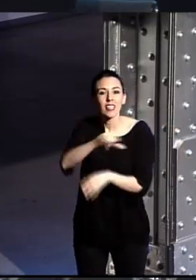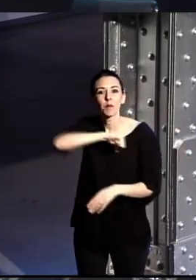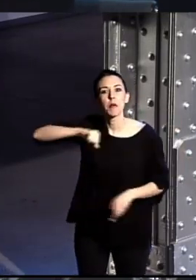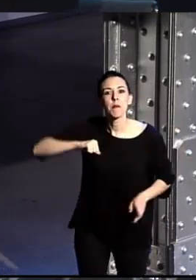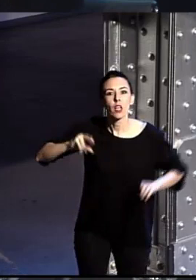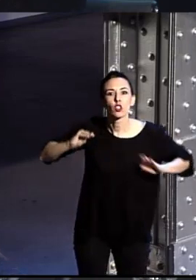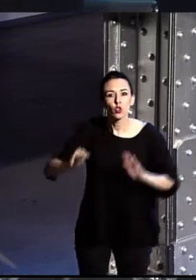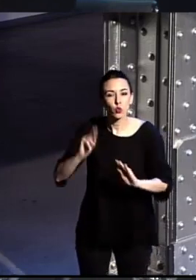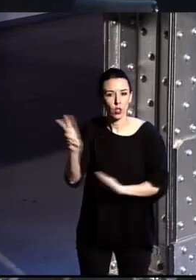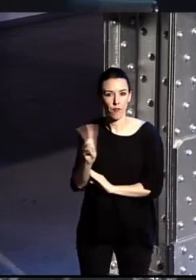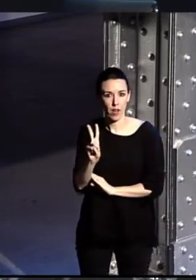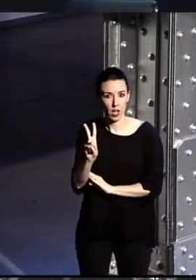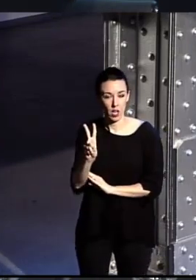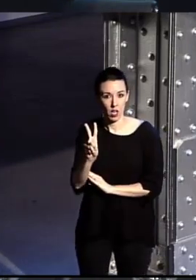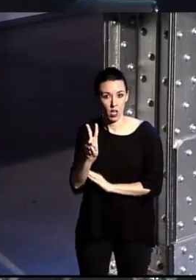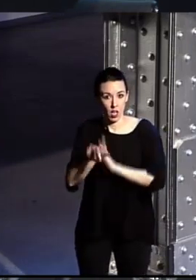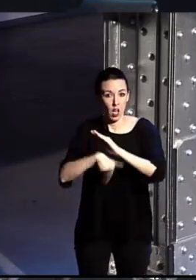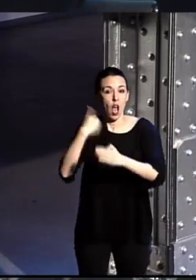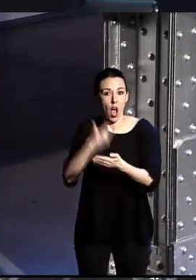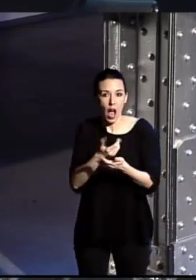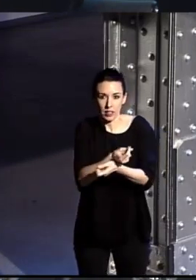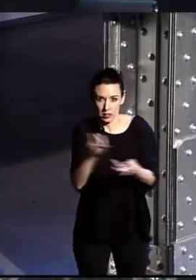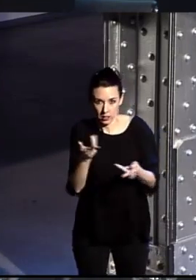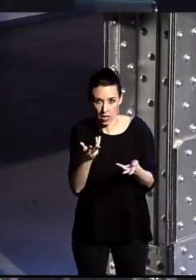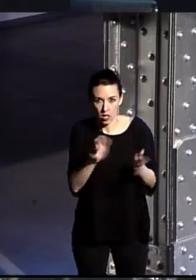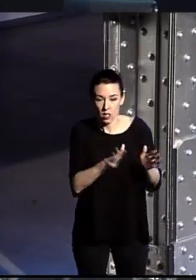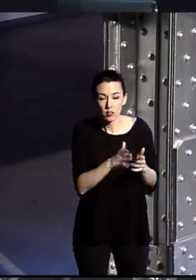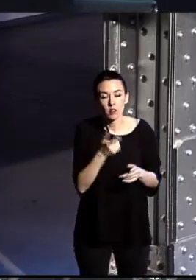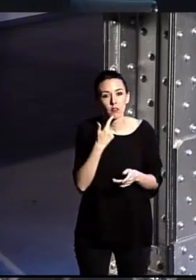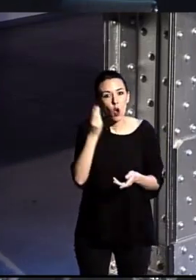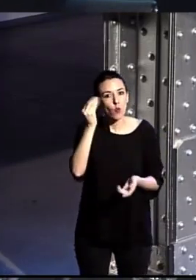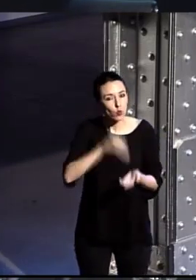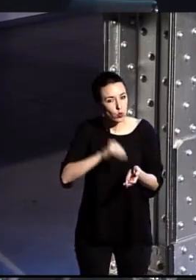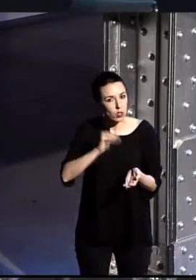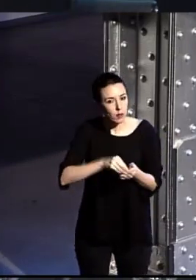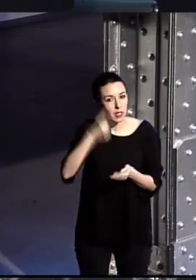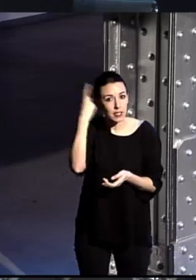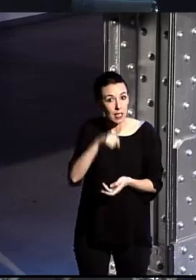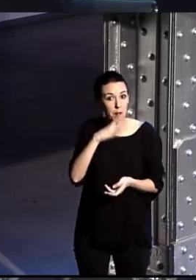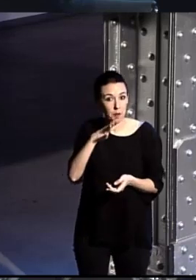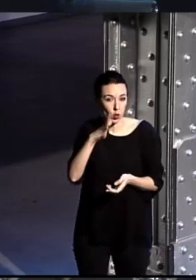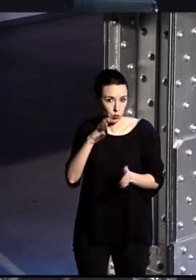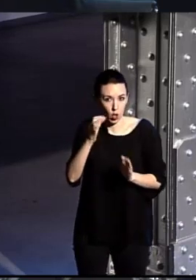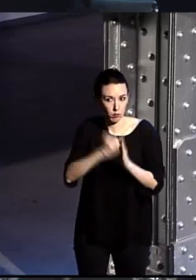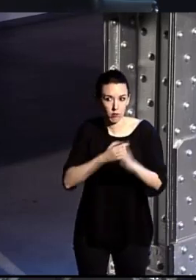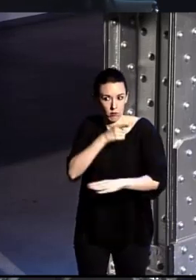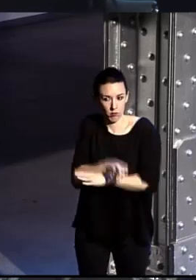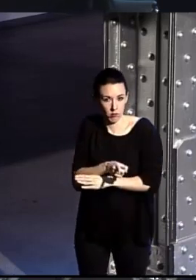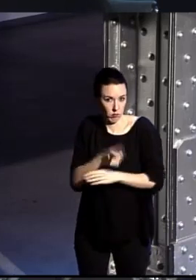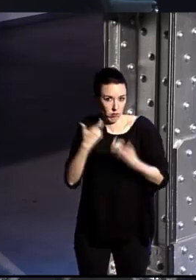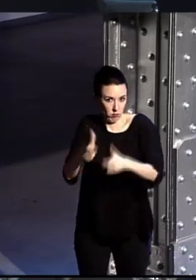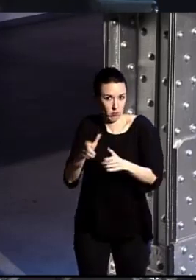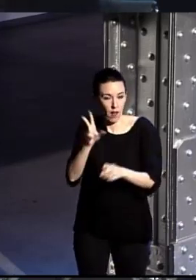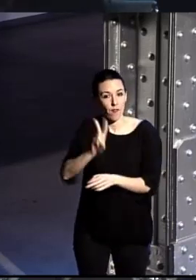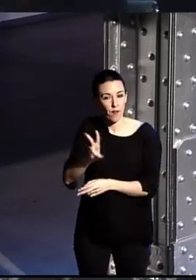personal de Verne y muchas veces la correspondencia personal dice más que la obra. Y todos, claro, muchas veces sabemos por artículo interpuesto, ¿no?, de Julio Verne y hacemos